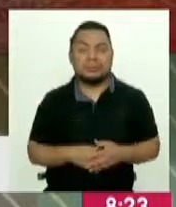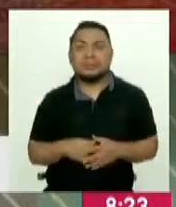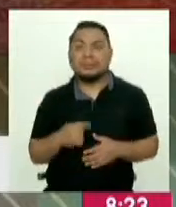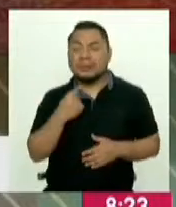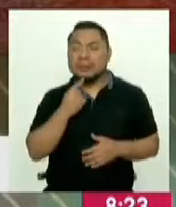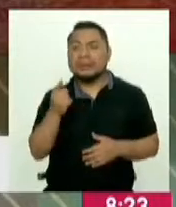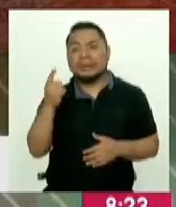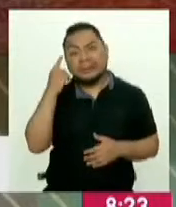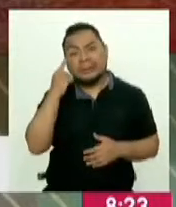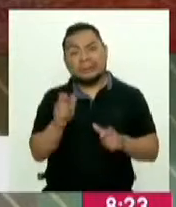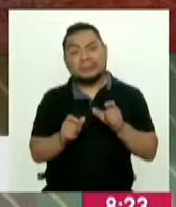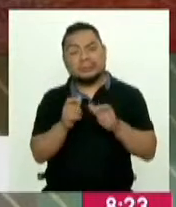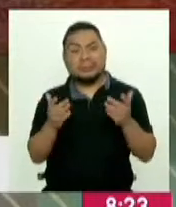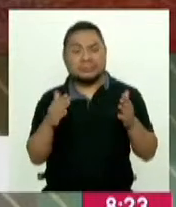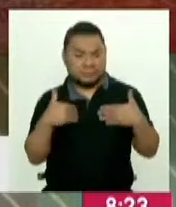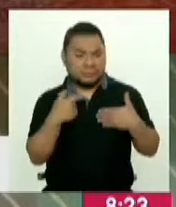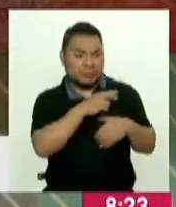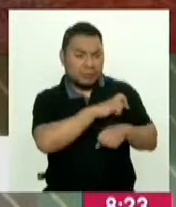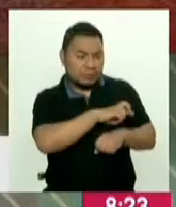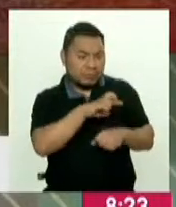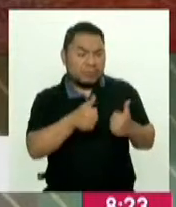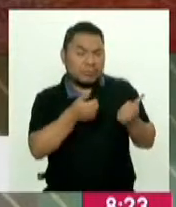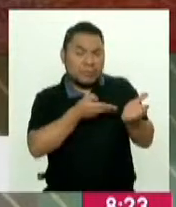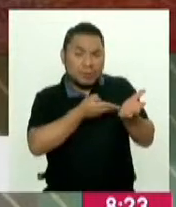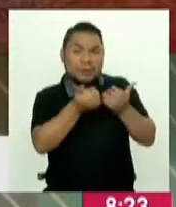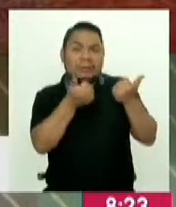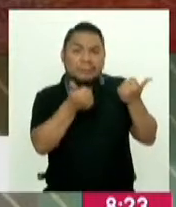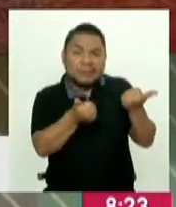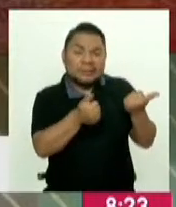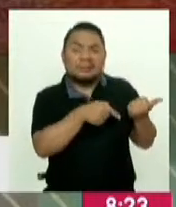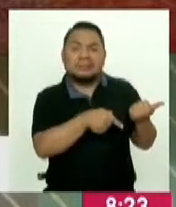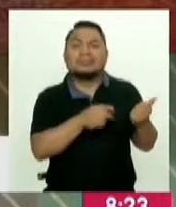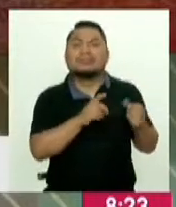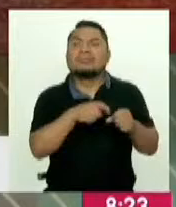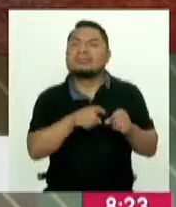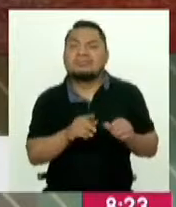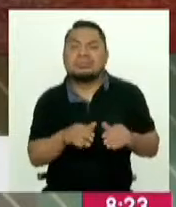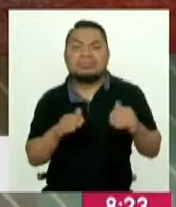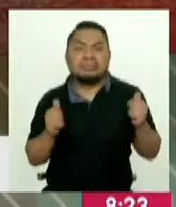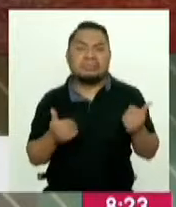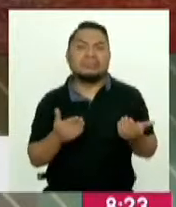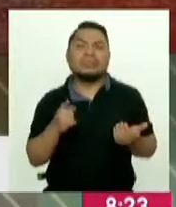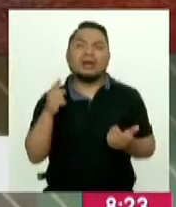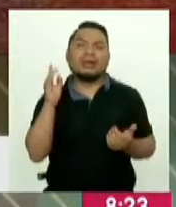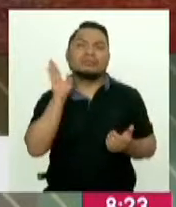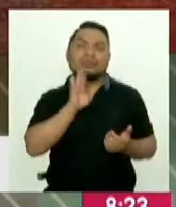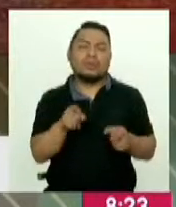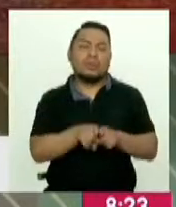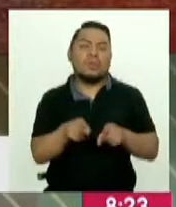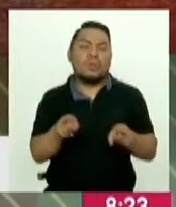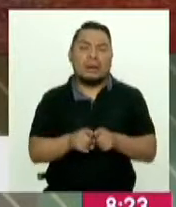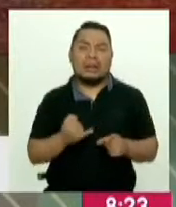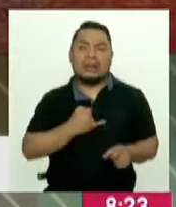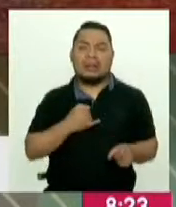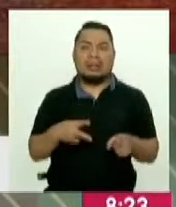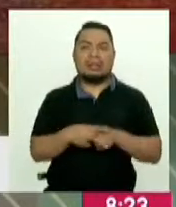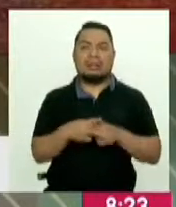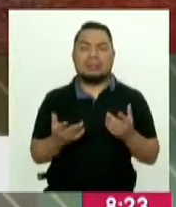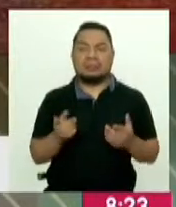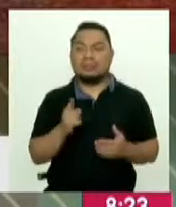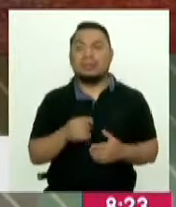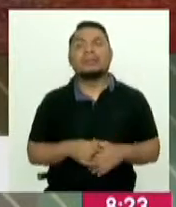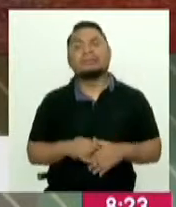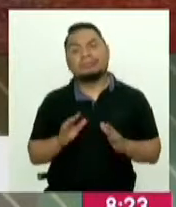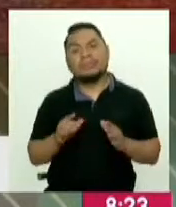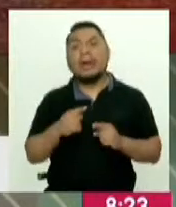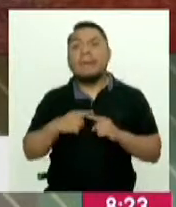evita que personas que podrían cumplir una función en el ámbito público entren a política. Por supuesto, siempre hay excepciones y hay gente